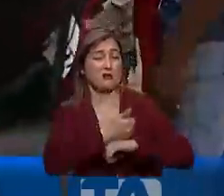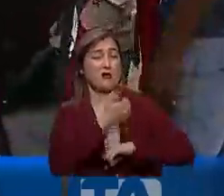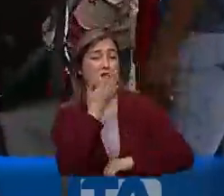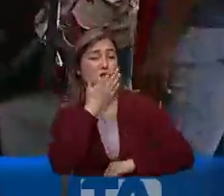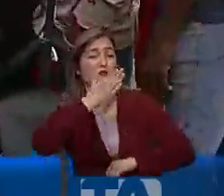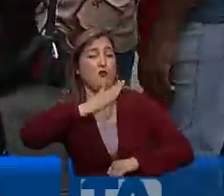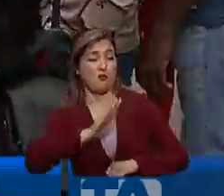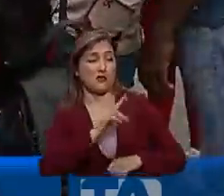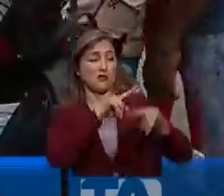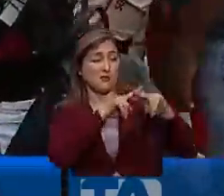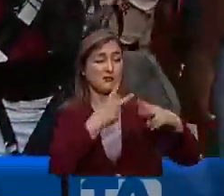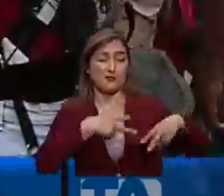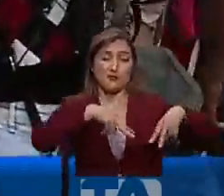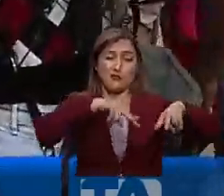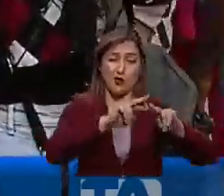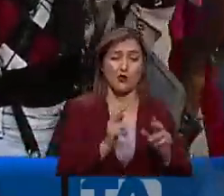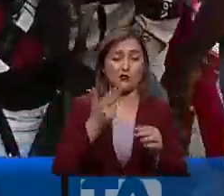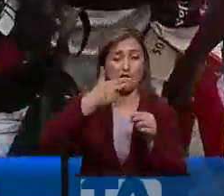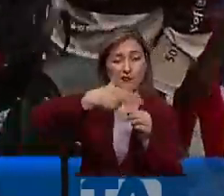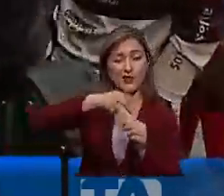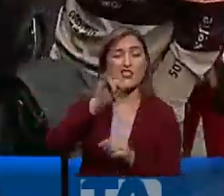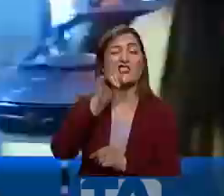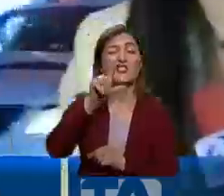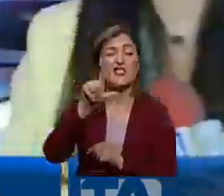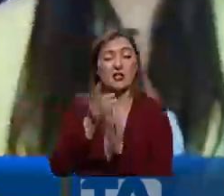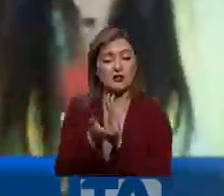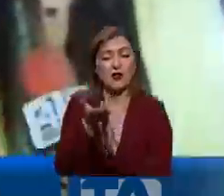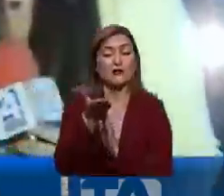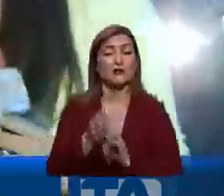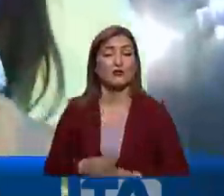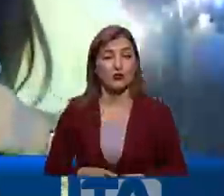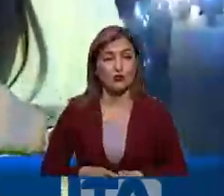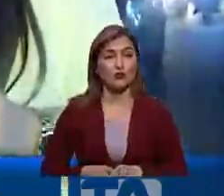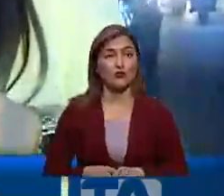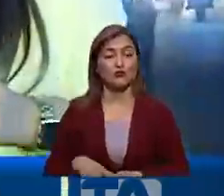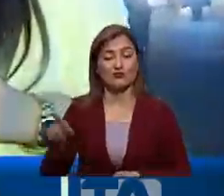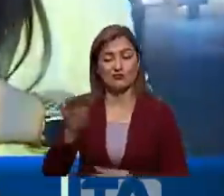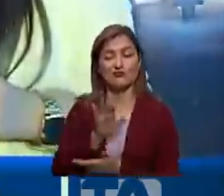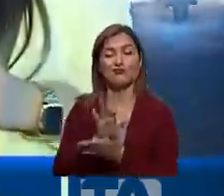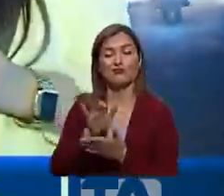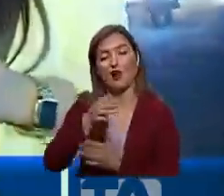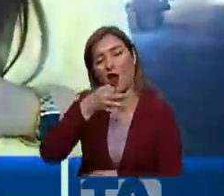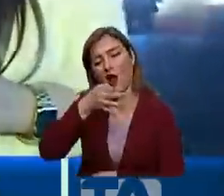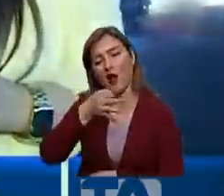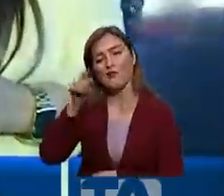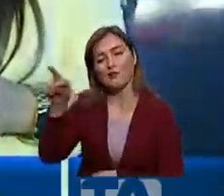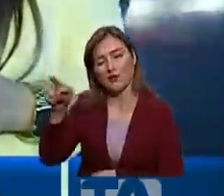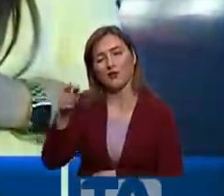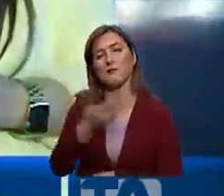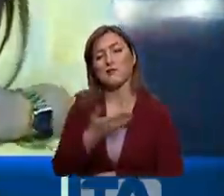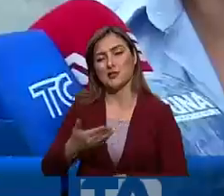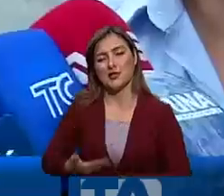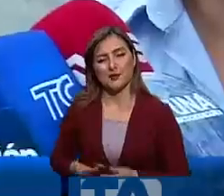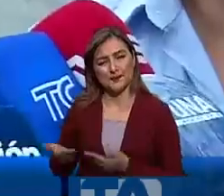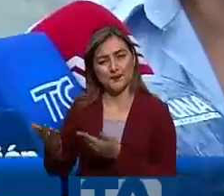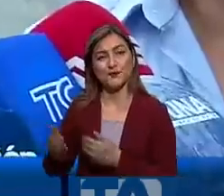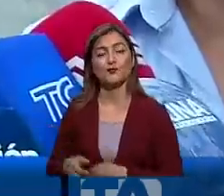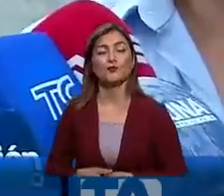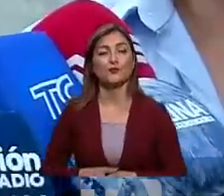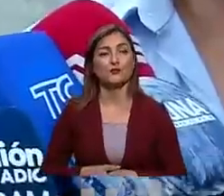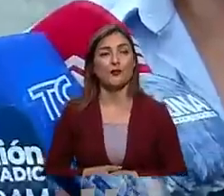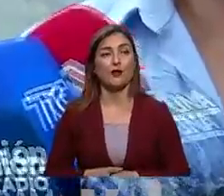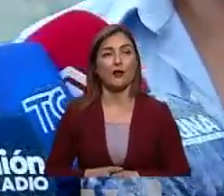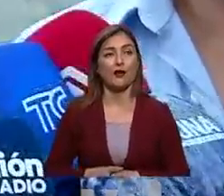el aumento del costo del diésel en el Ecuador. Escuchemos parte de las declaraciones que dio Cristian Sarmiento. Dimos